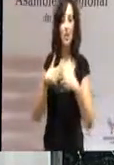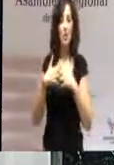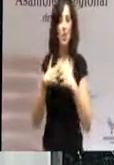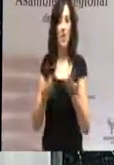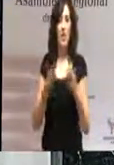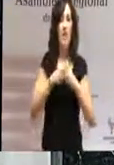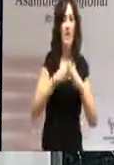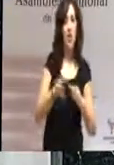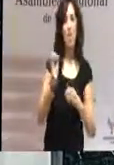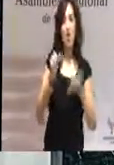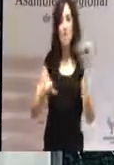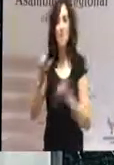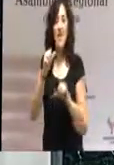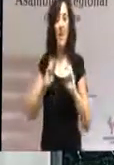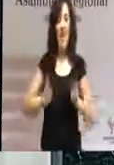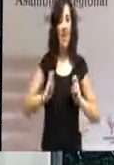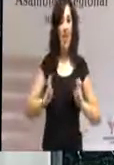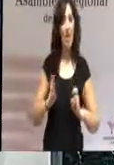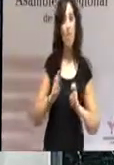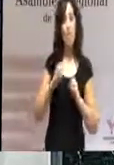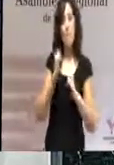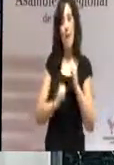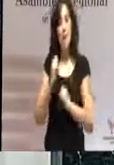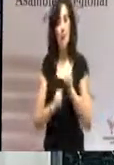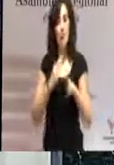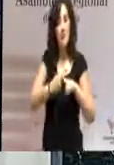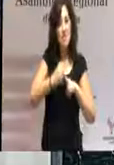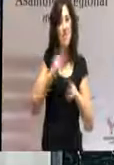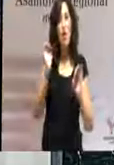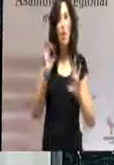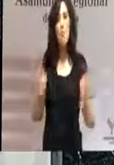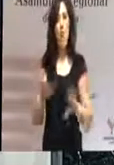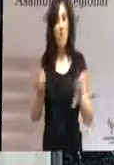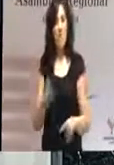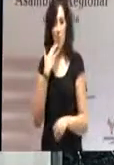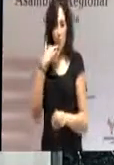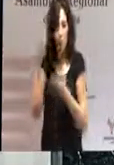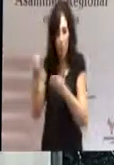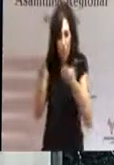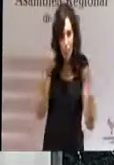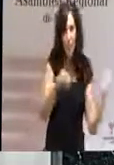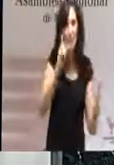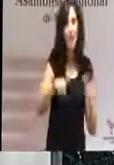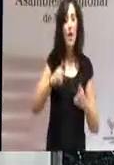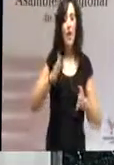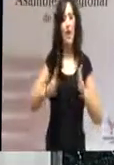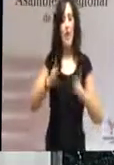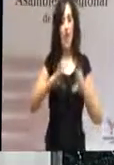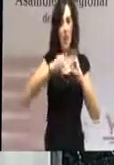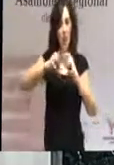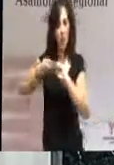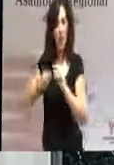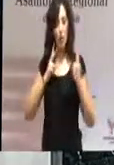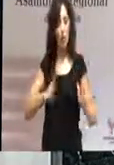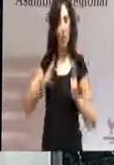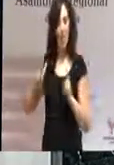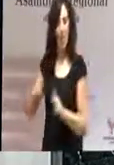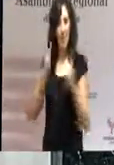calzado, el mármol o el mueble. Apostando por la robotización, por la